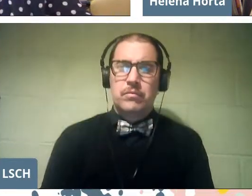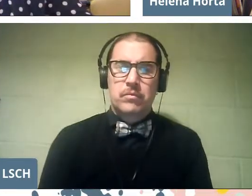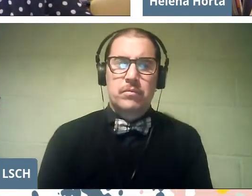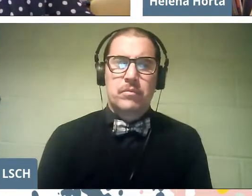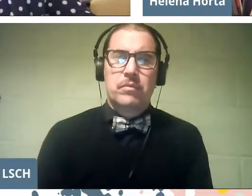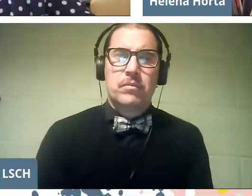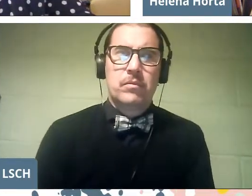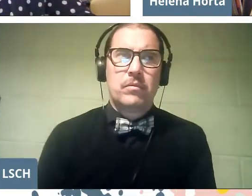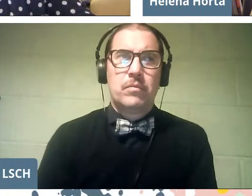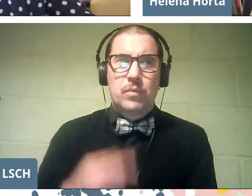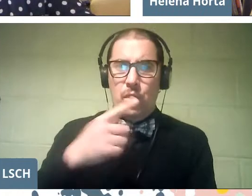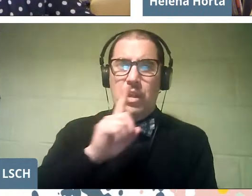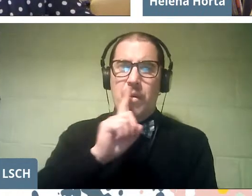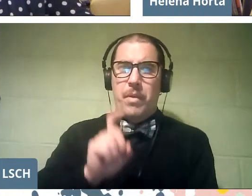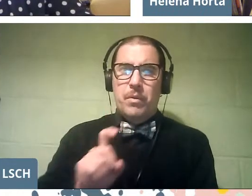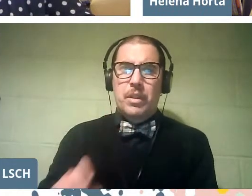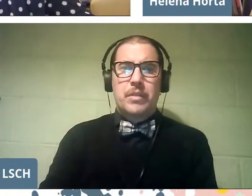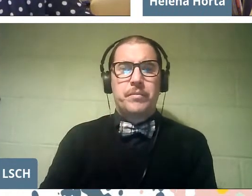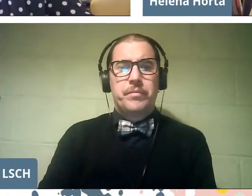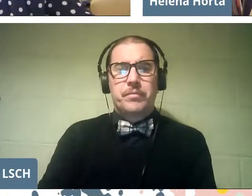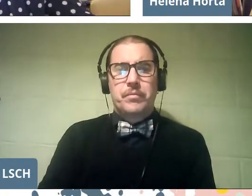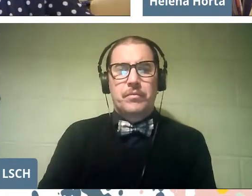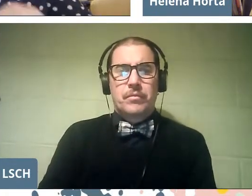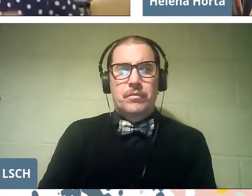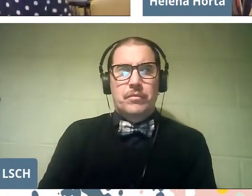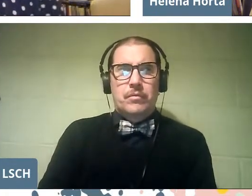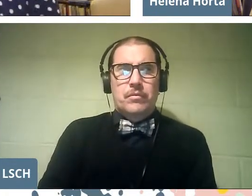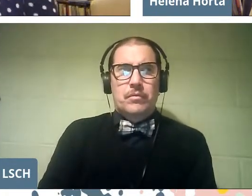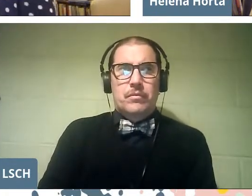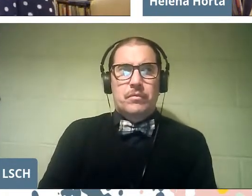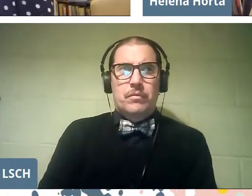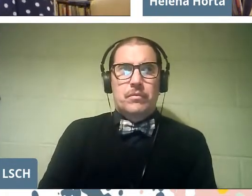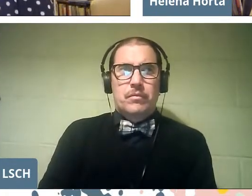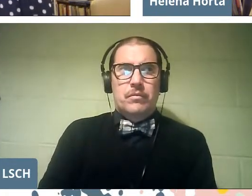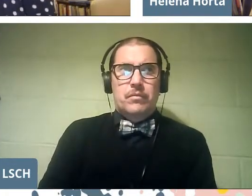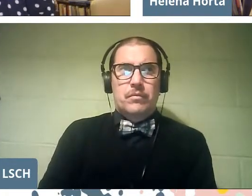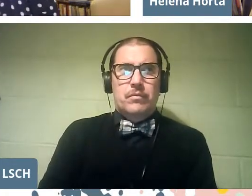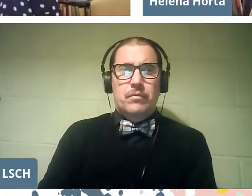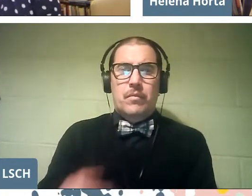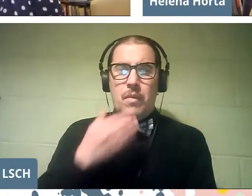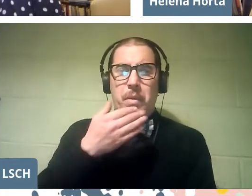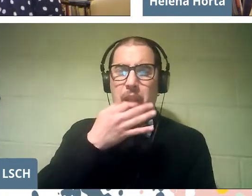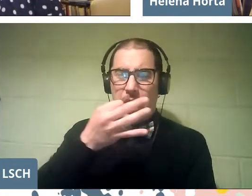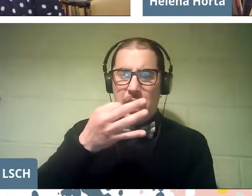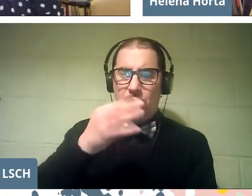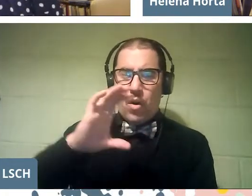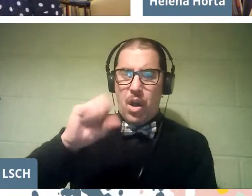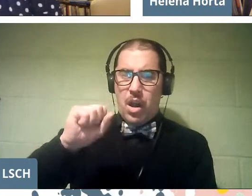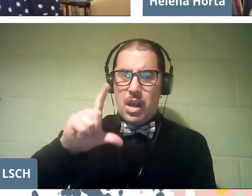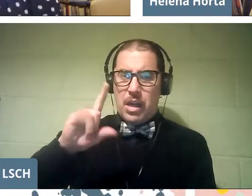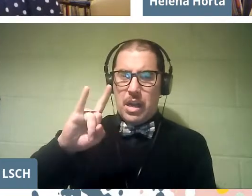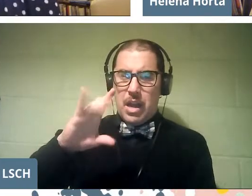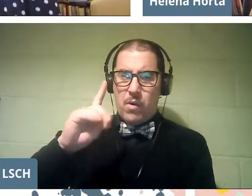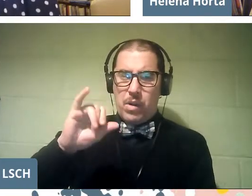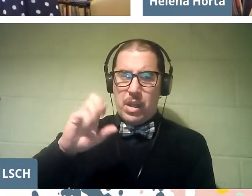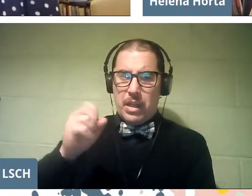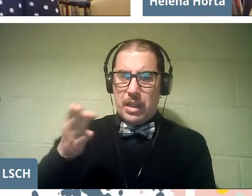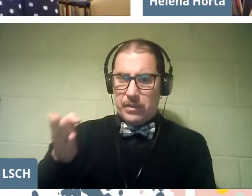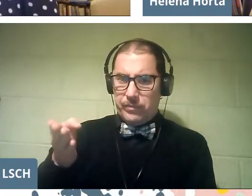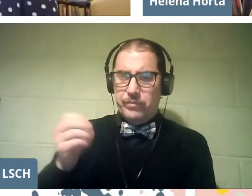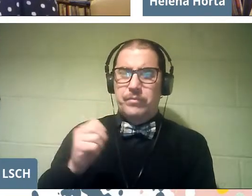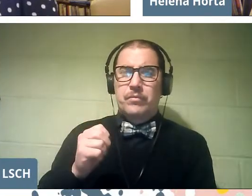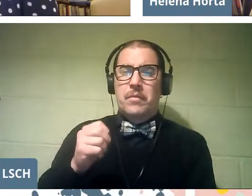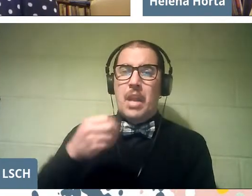Aquí, espérame un poquito, te menciono la pregunta de Claudia Becerra. En la actualidad se